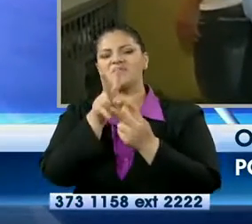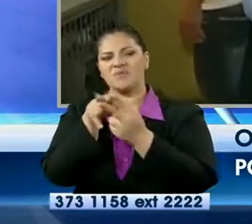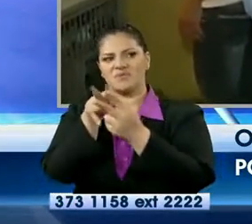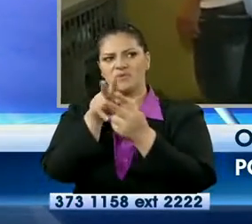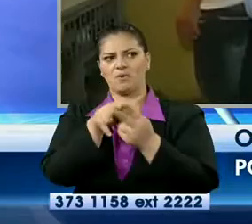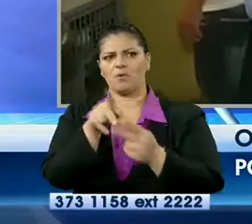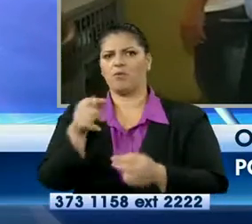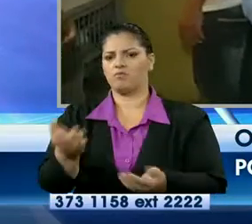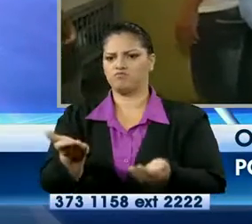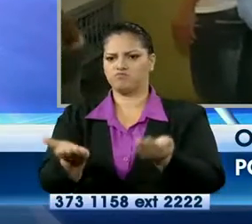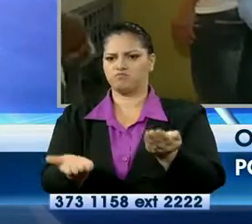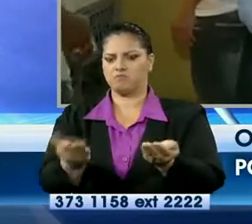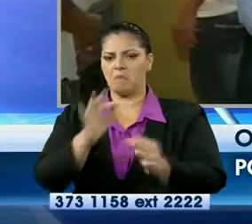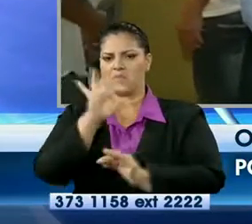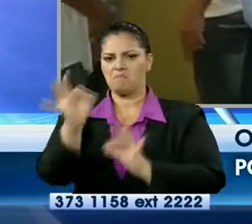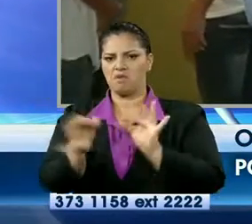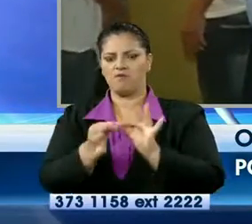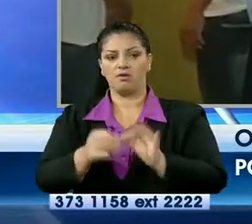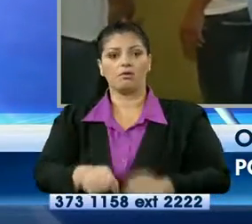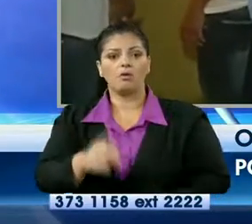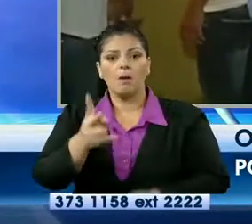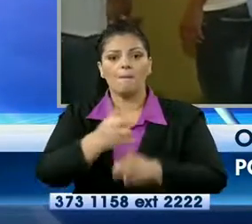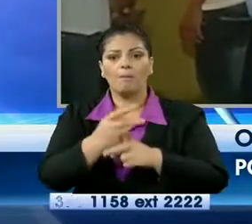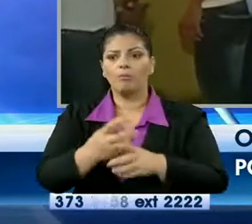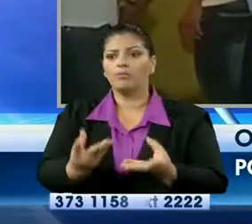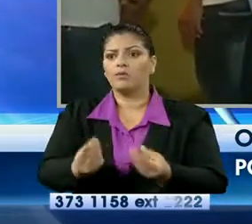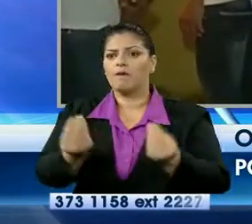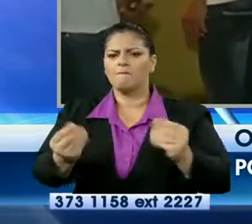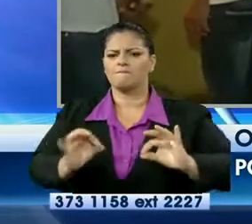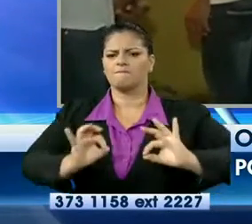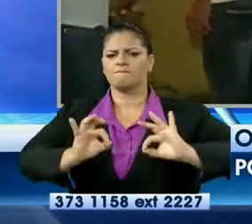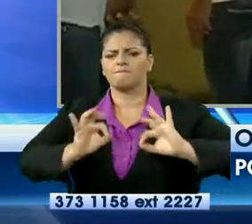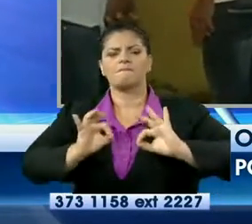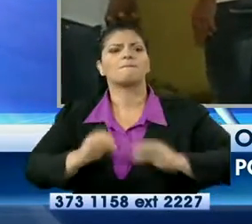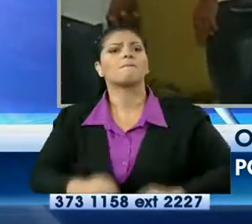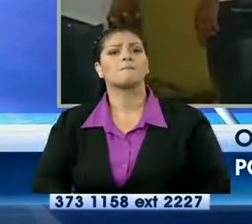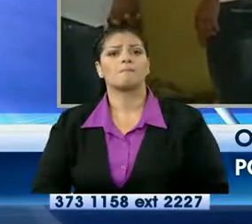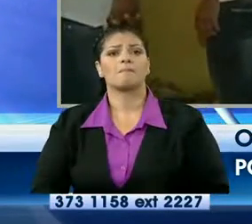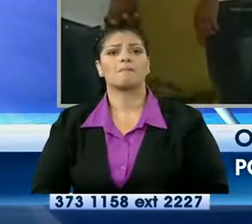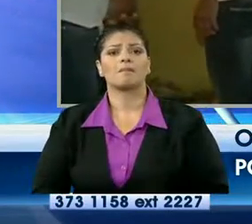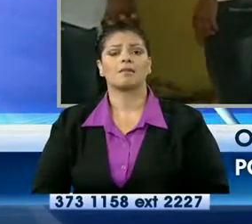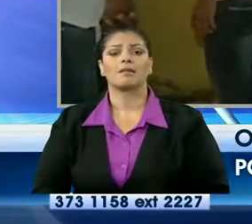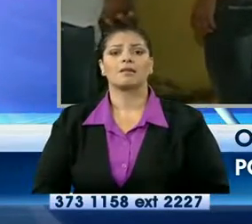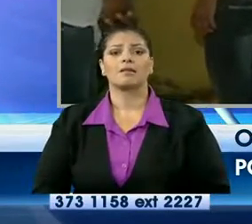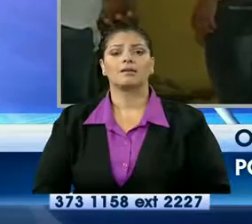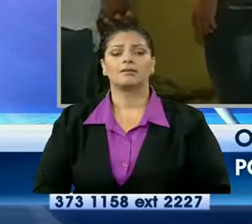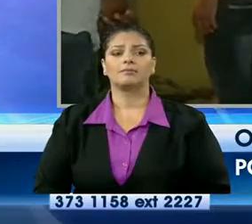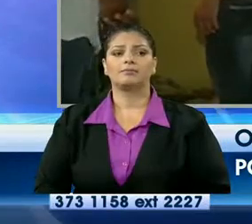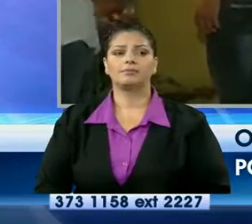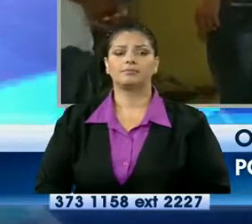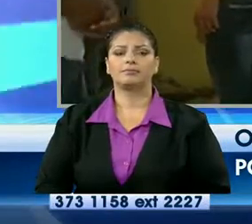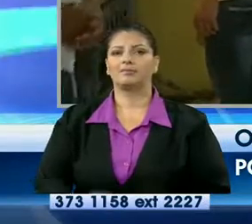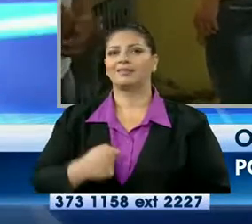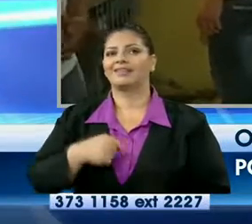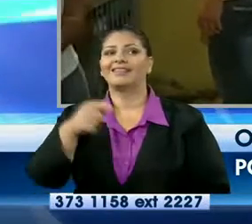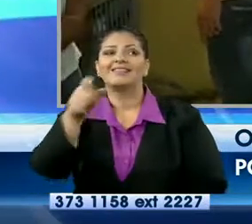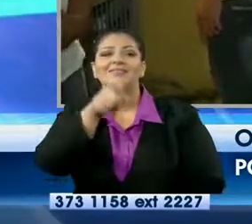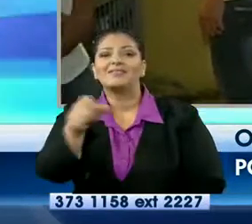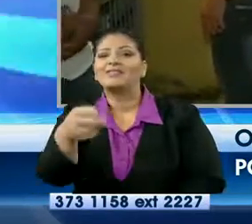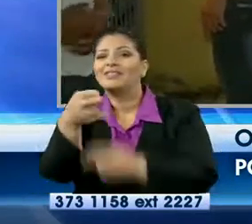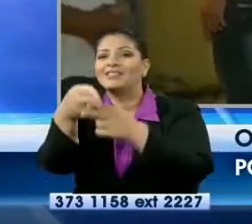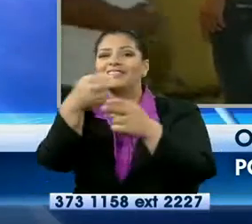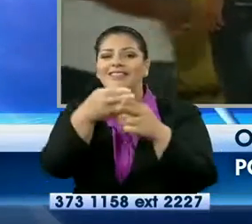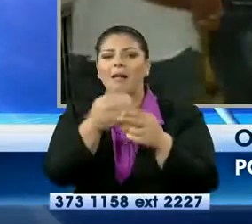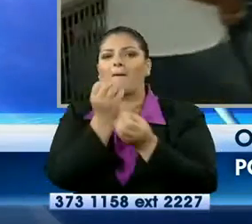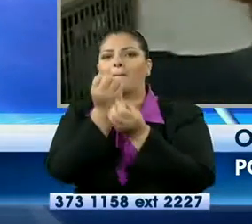peso, en productos, en la calidad de productos, lo digo... No puedo mencionar, lógicamente, y por lógica razón, que quepa la redundancia, quiénes son. Pero